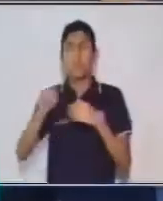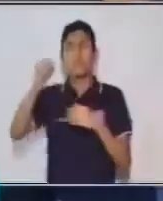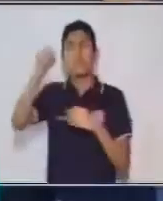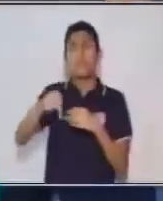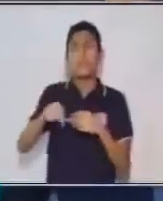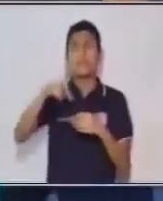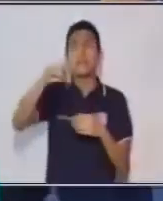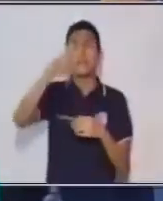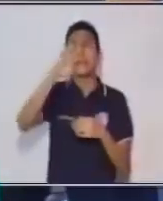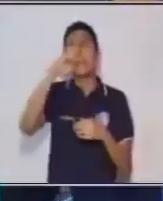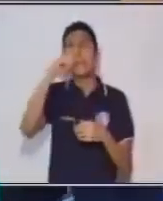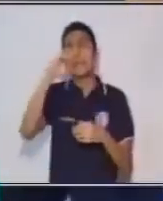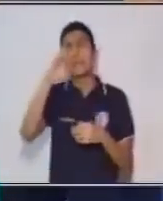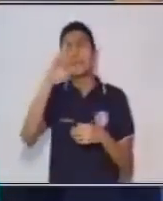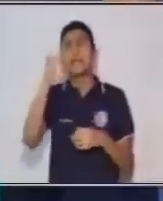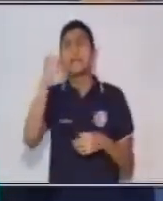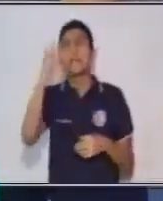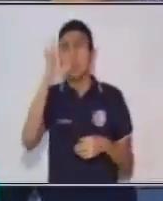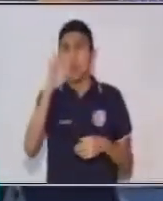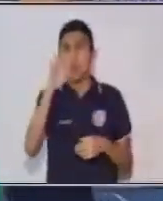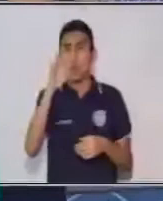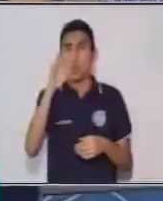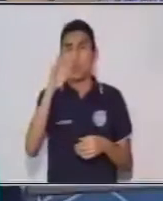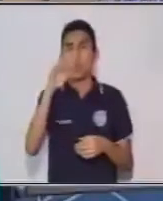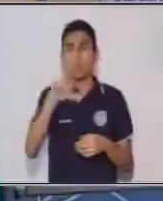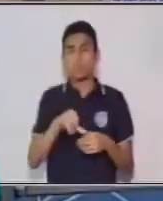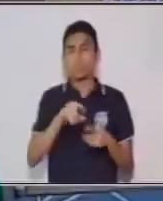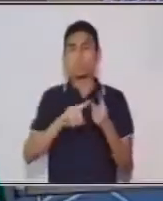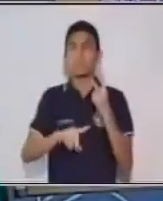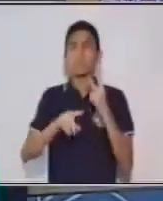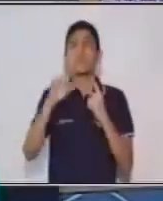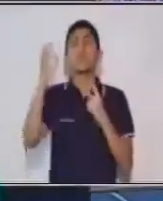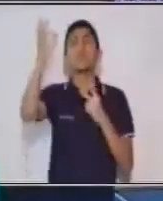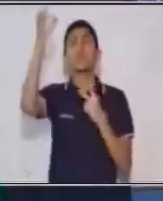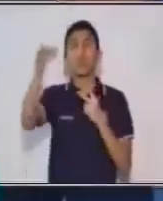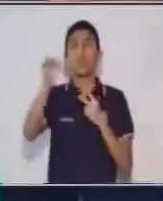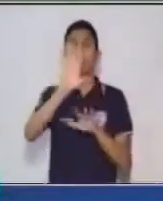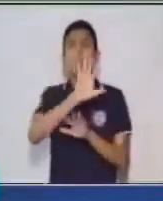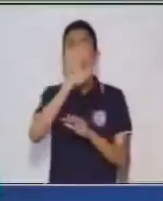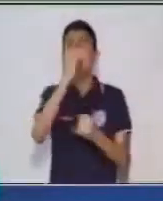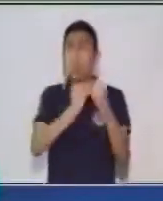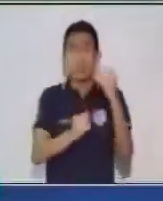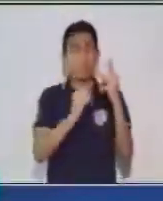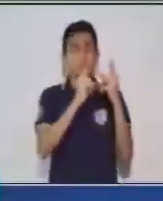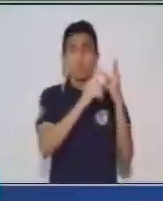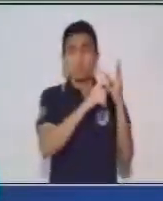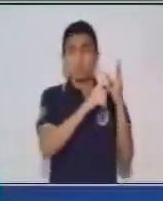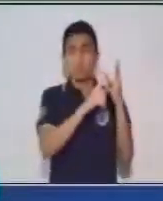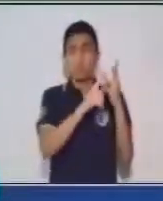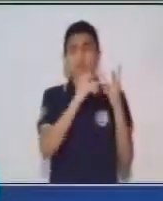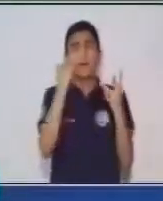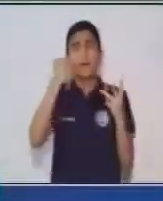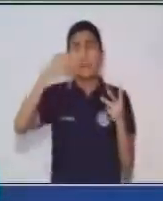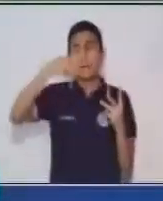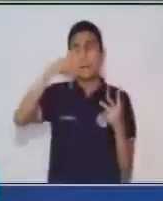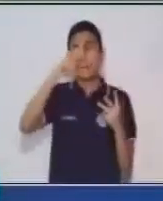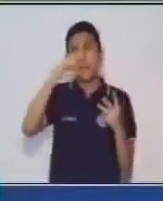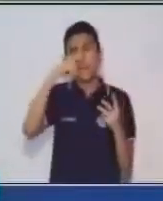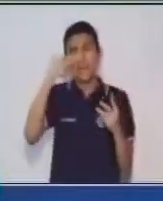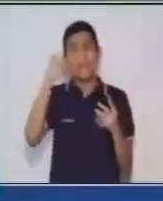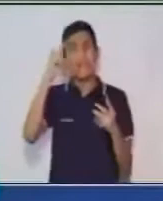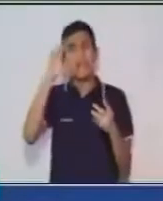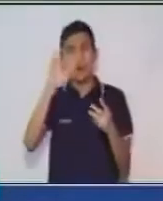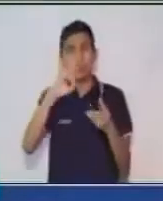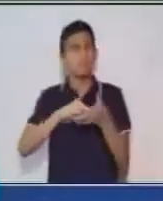imperfecto, futuro simple. Y en el imperativo únicamente presente. Ahora conjuguemos alguno de estos